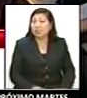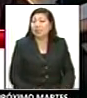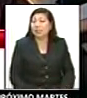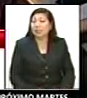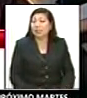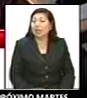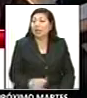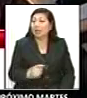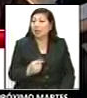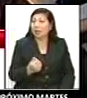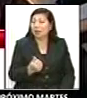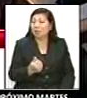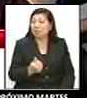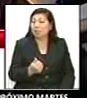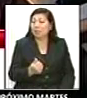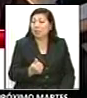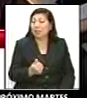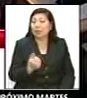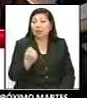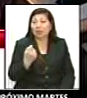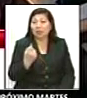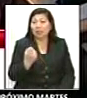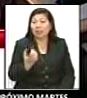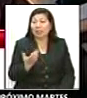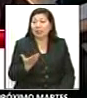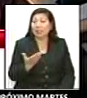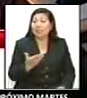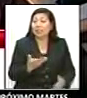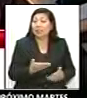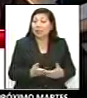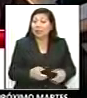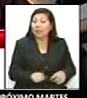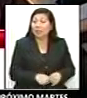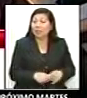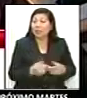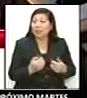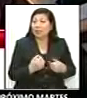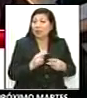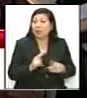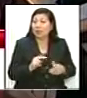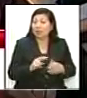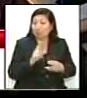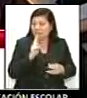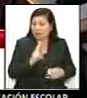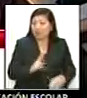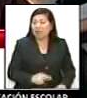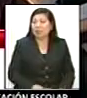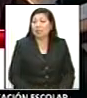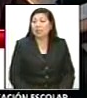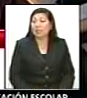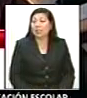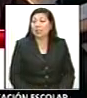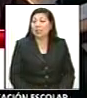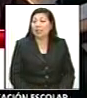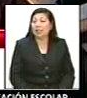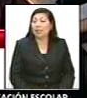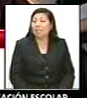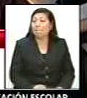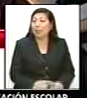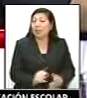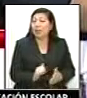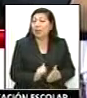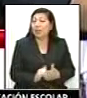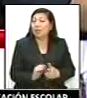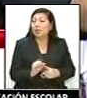la inmediatez, que entiendo, obviamente, también tienen que considerar y respetar, pero lo que